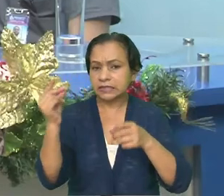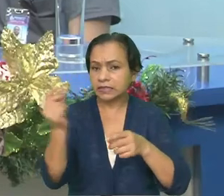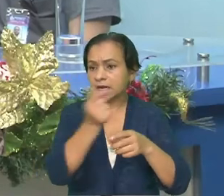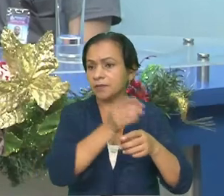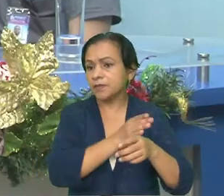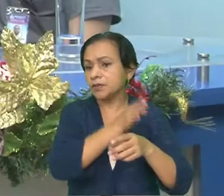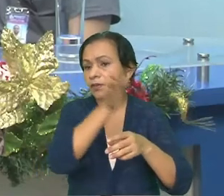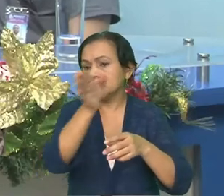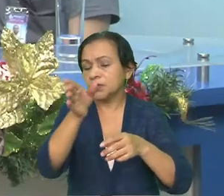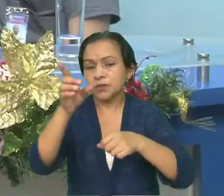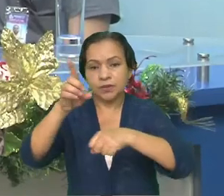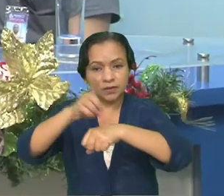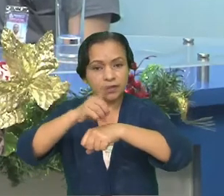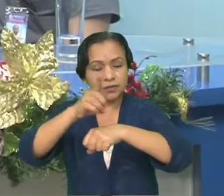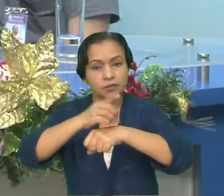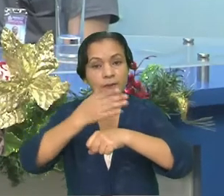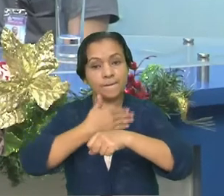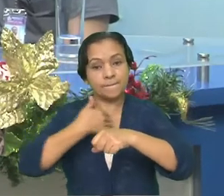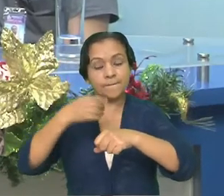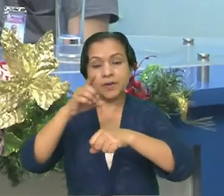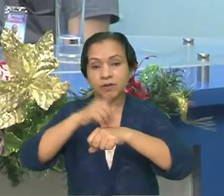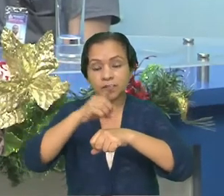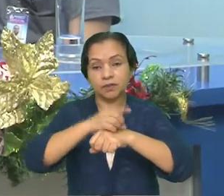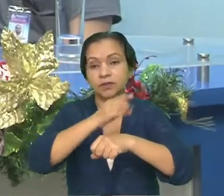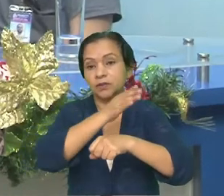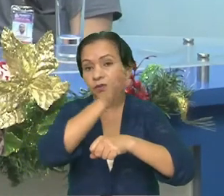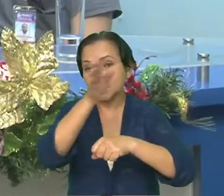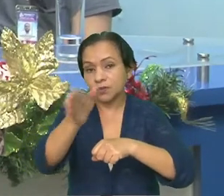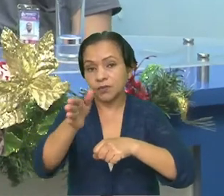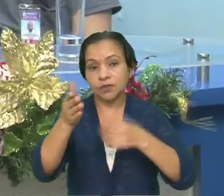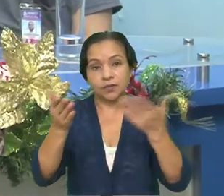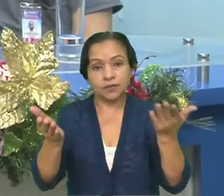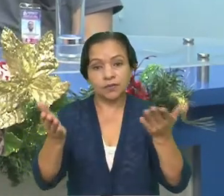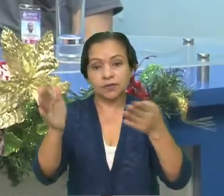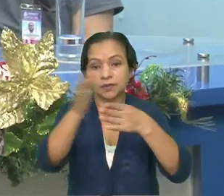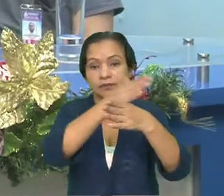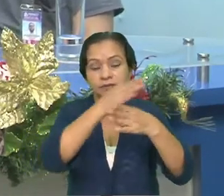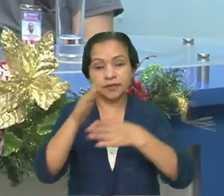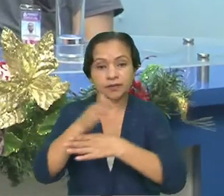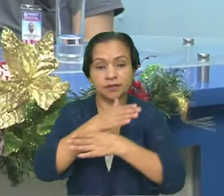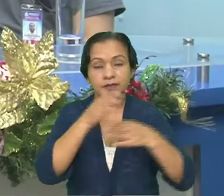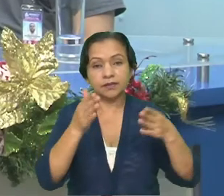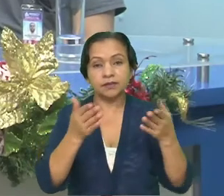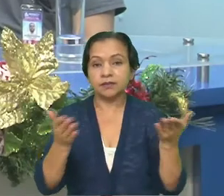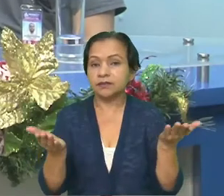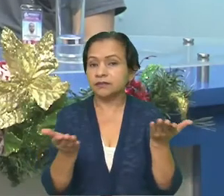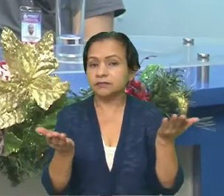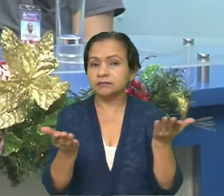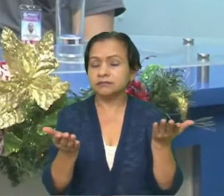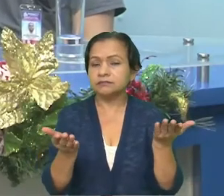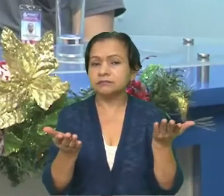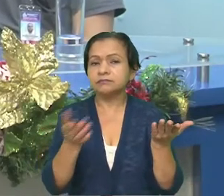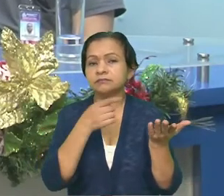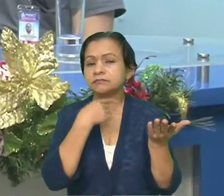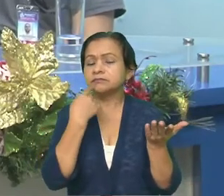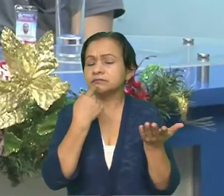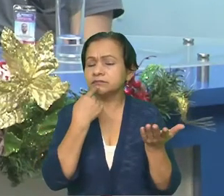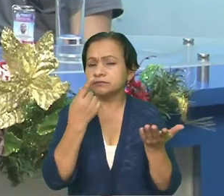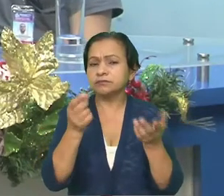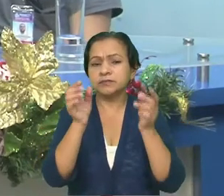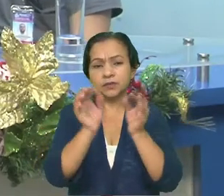inmediatamente donde el neurólogo, ¿verdad? Que es el especialista, o sí, también varias especialidades. Sí, es decir, aquí